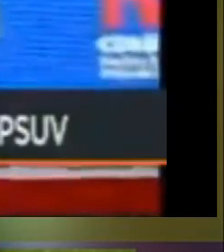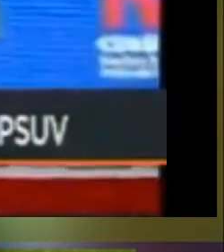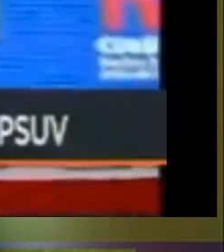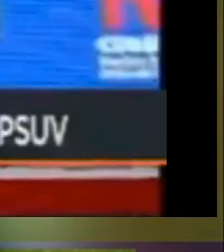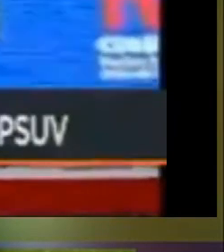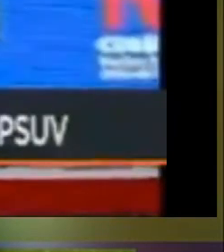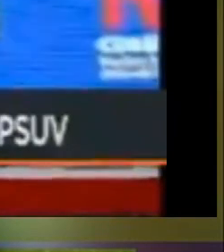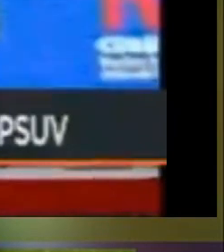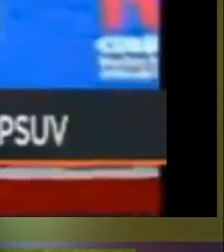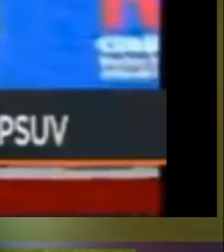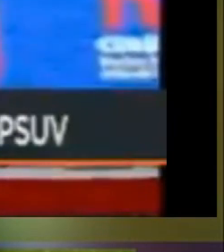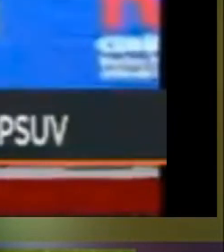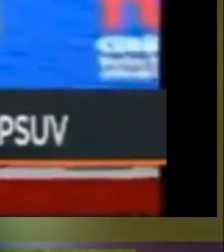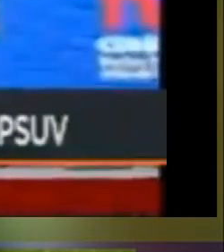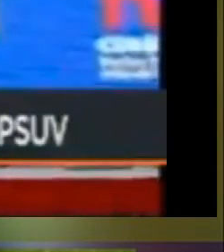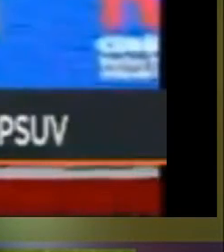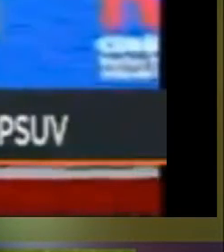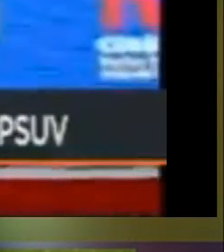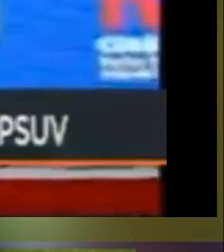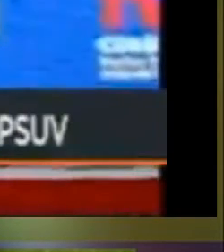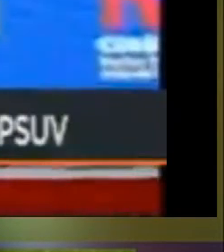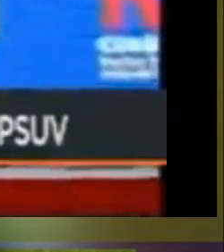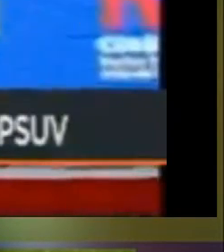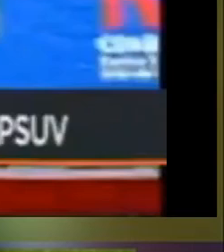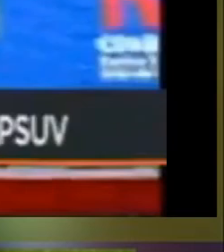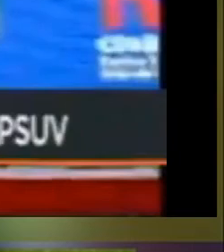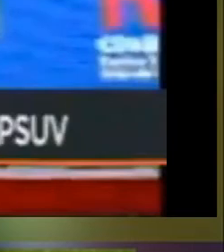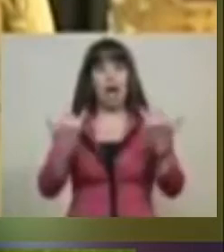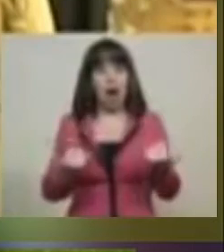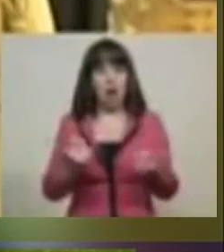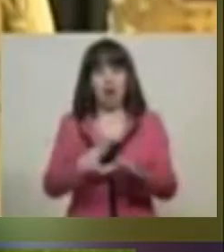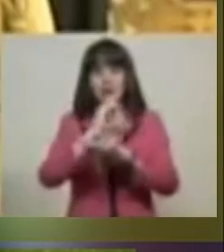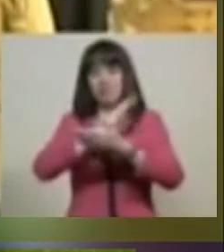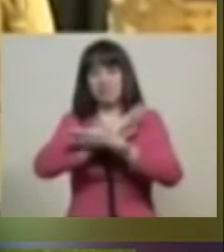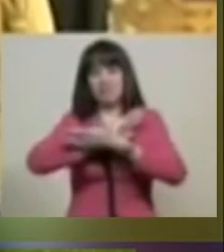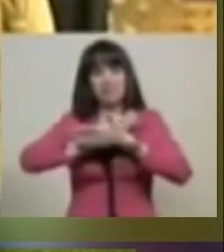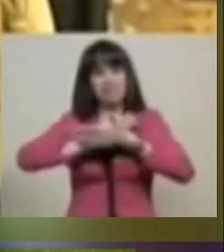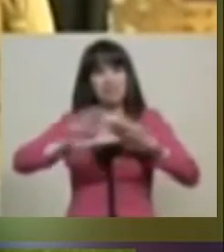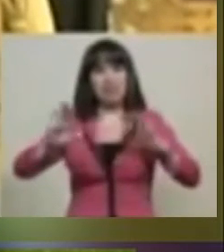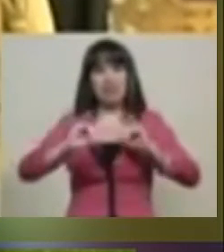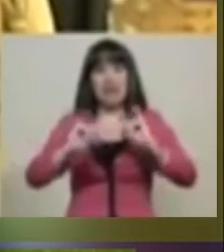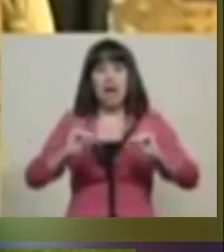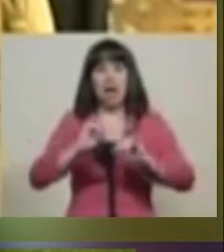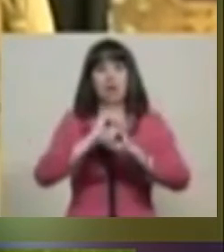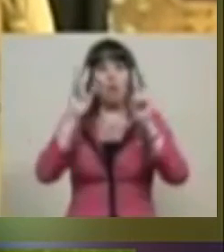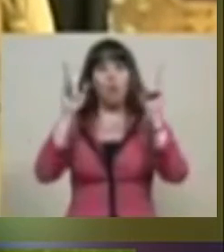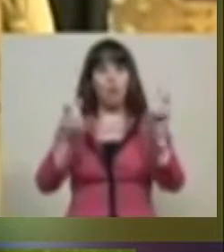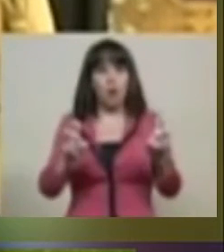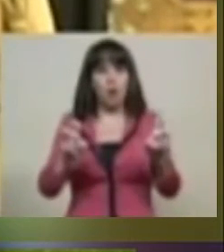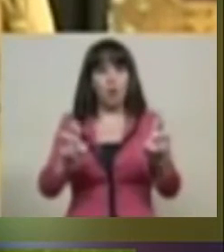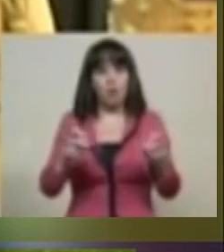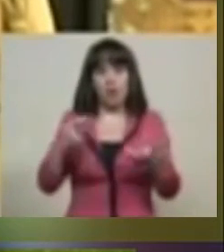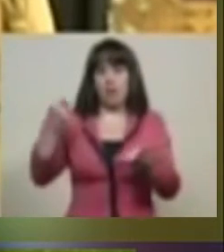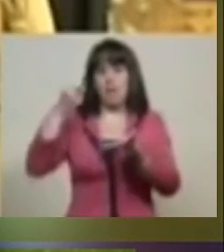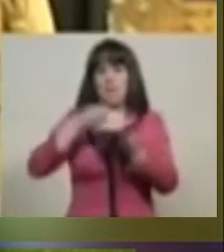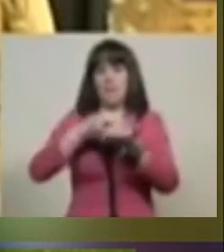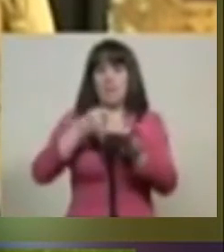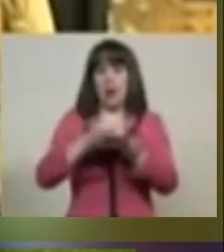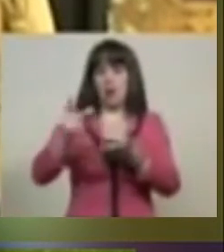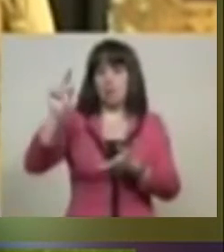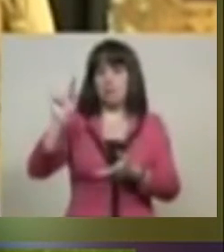ejemplo, Cuba se quedó y siguen ahí. Es un poco difícil pensar en un país como Venezuela, tan importante a nivel